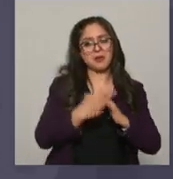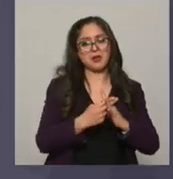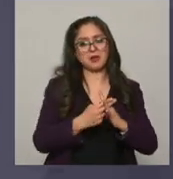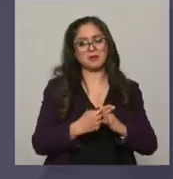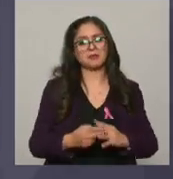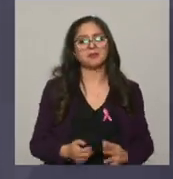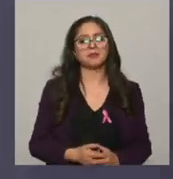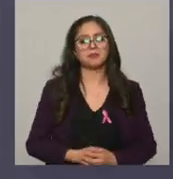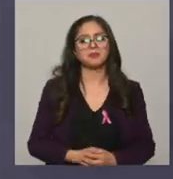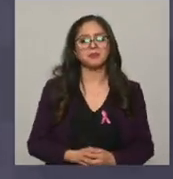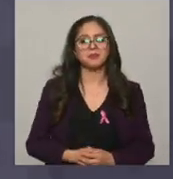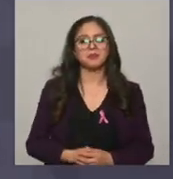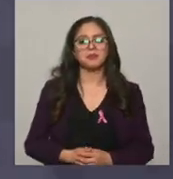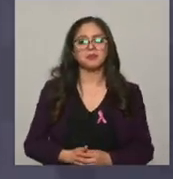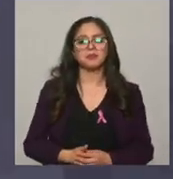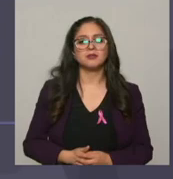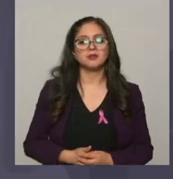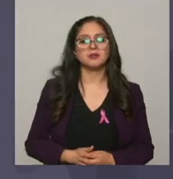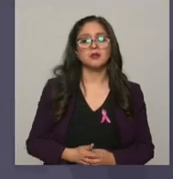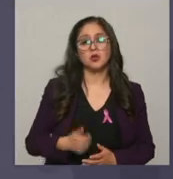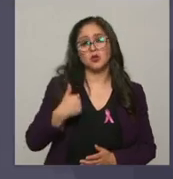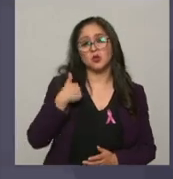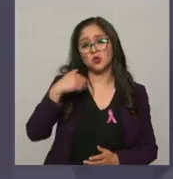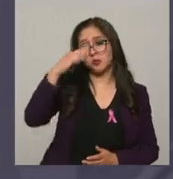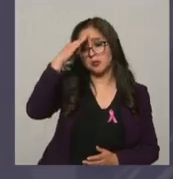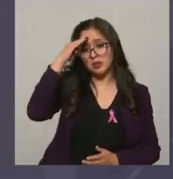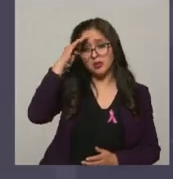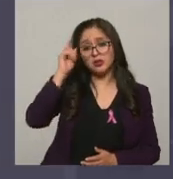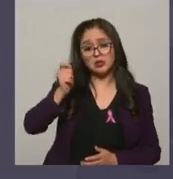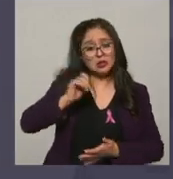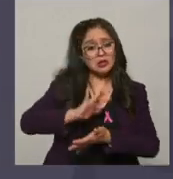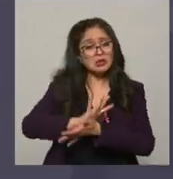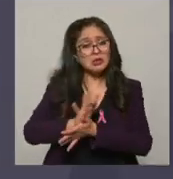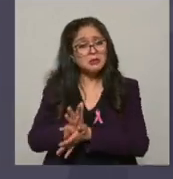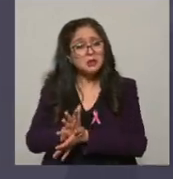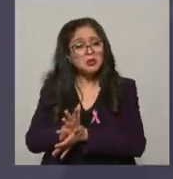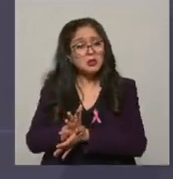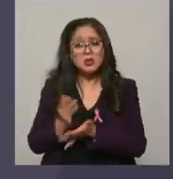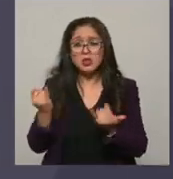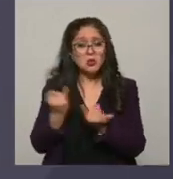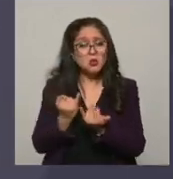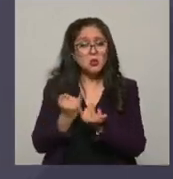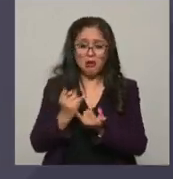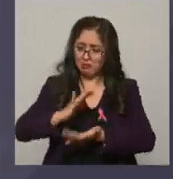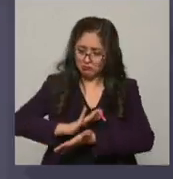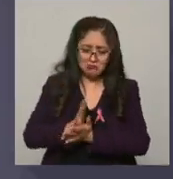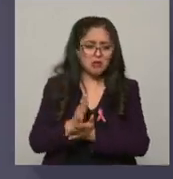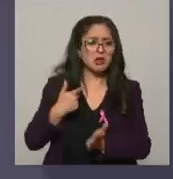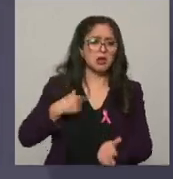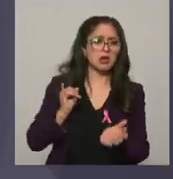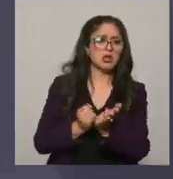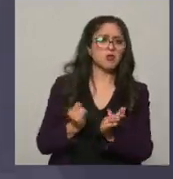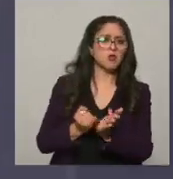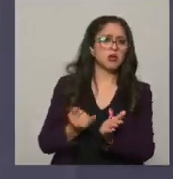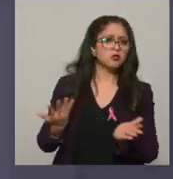Perdón. Yo siento que si nos van a discriminar, que sea parejo también para los impuestos, ¿no? O sea, digo, ¿no? O sea, creo que